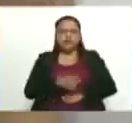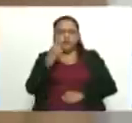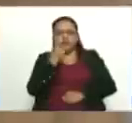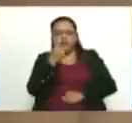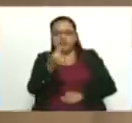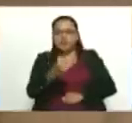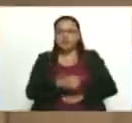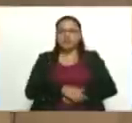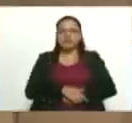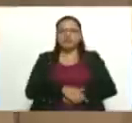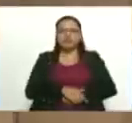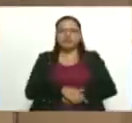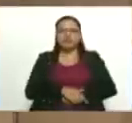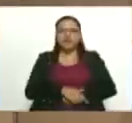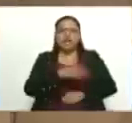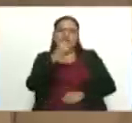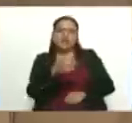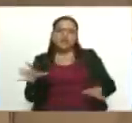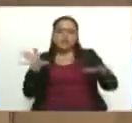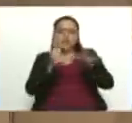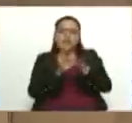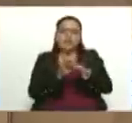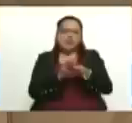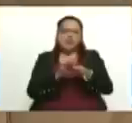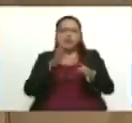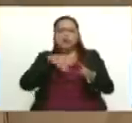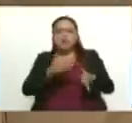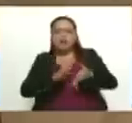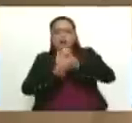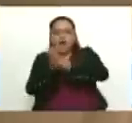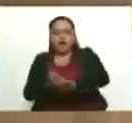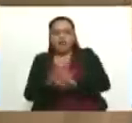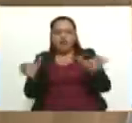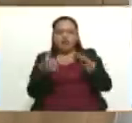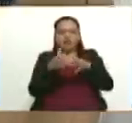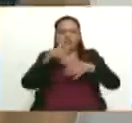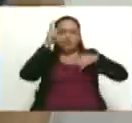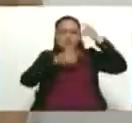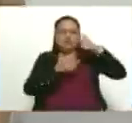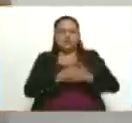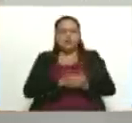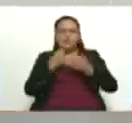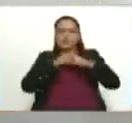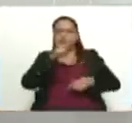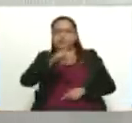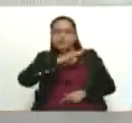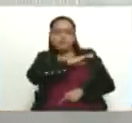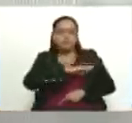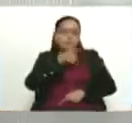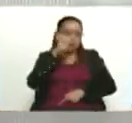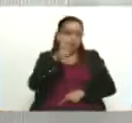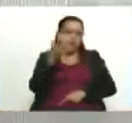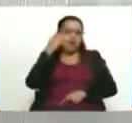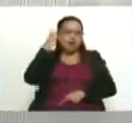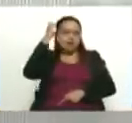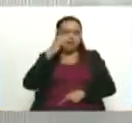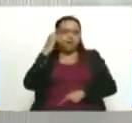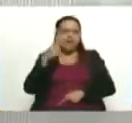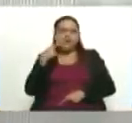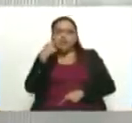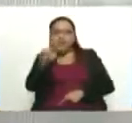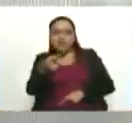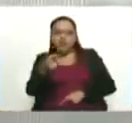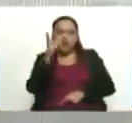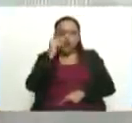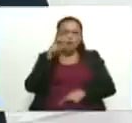diciéndoles, tienen que unirse para que puedan derrotar al chavismo. Y era de la misión de observación europea. Te digo a ti,